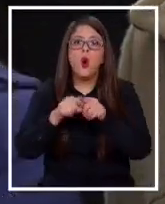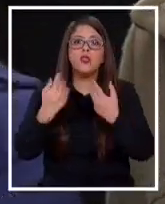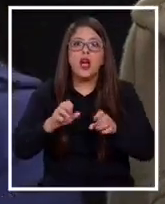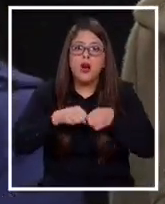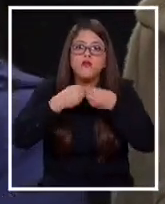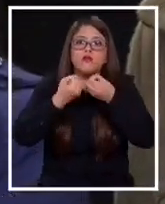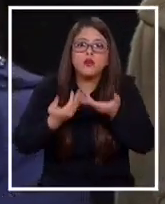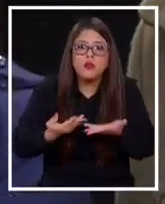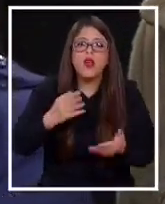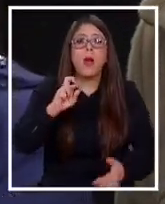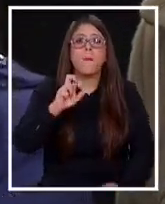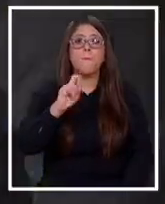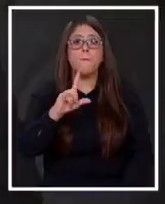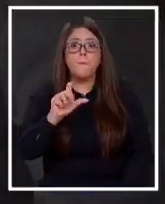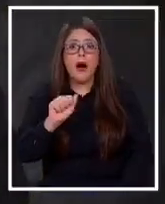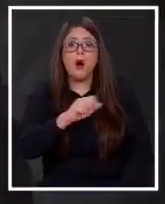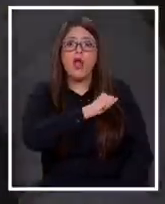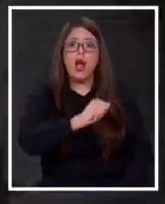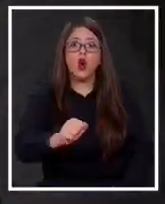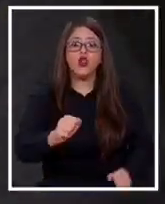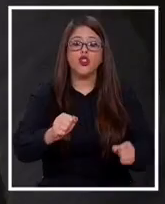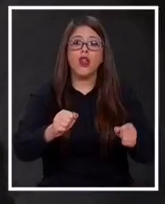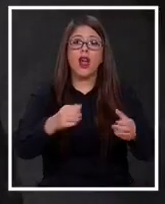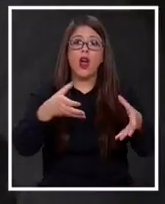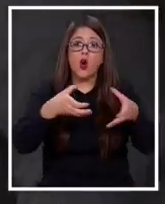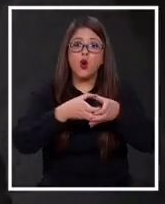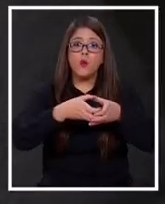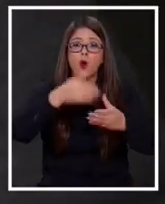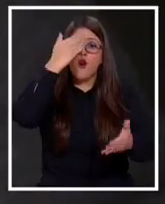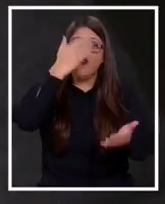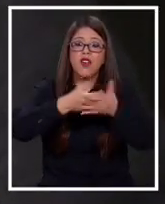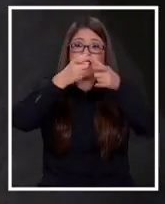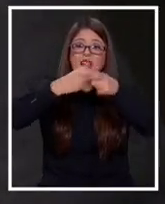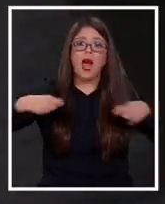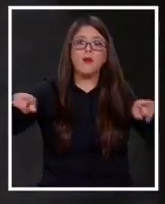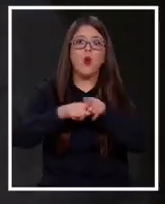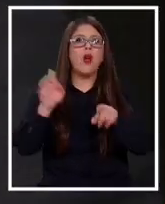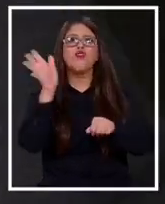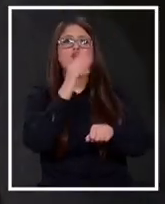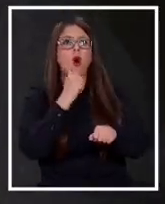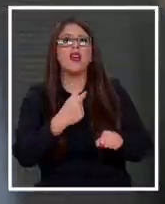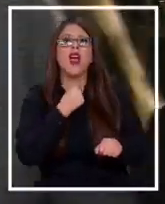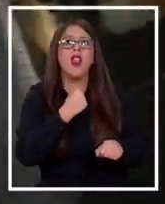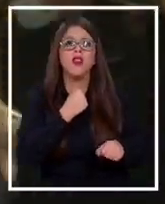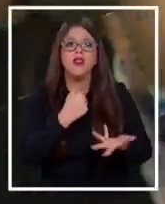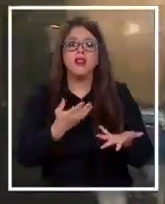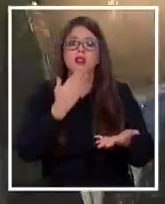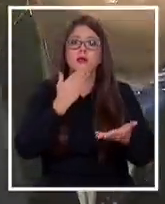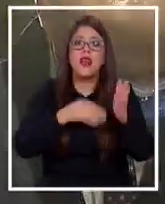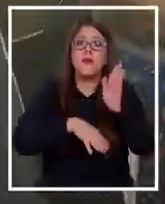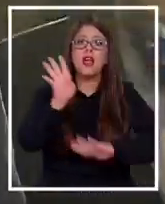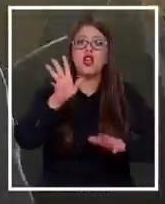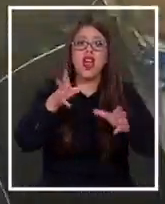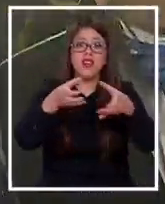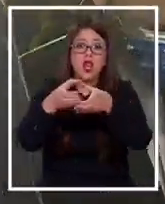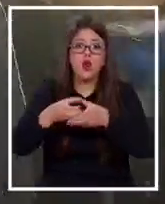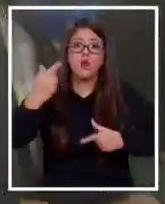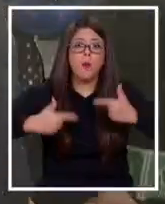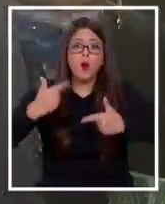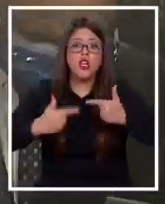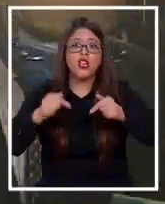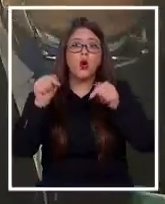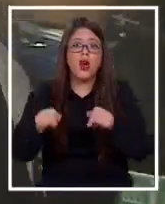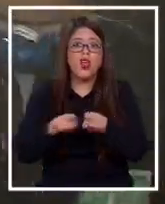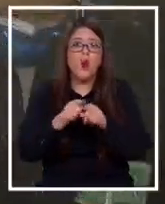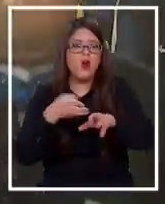Paula Narváez contra el Frente Amplio, al que acusó de no dar garantías de gobernabilidad, casi todos los partidos de unidad constituyente rondaron el